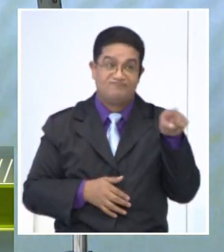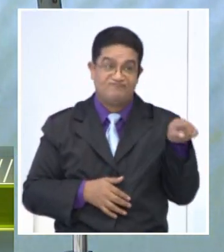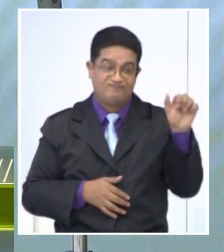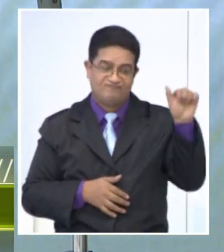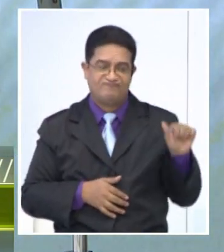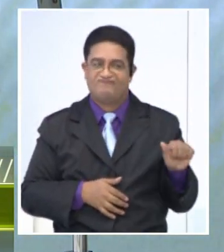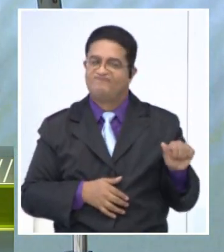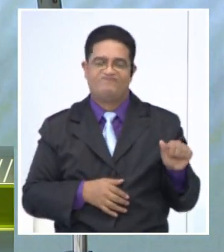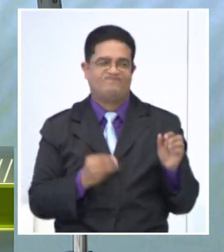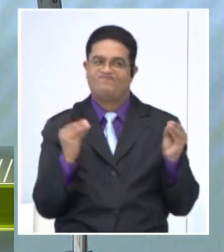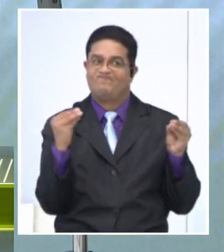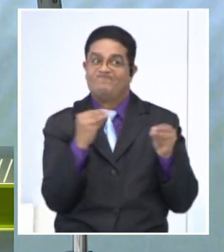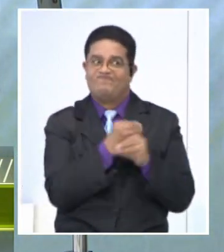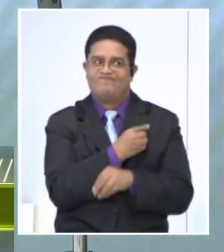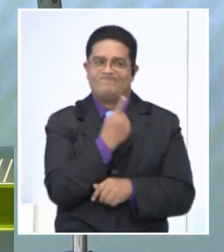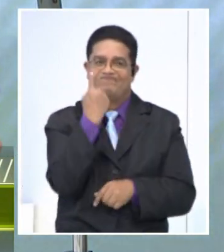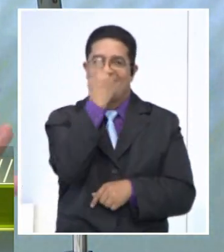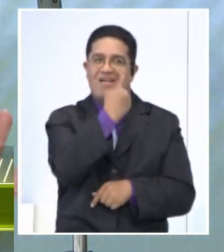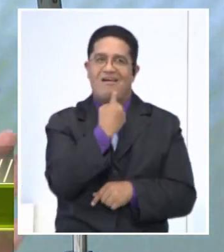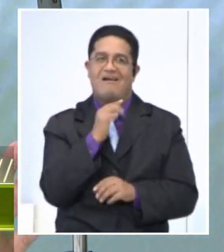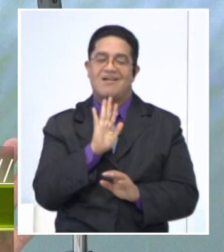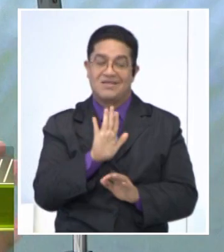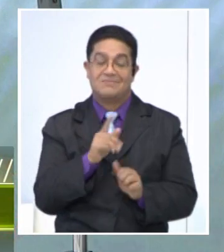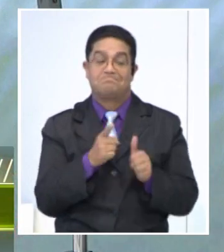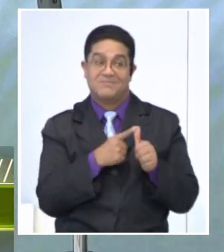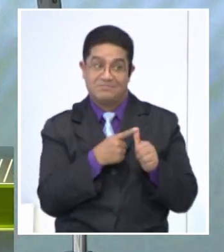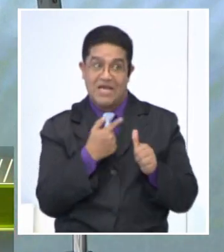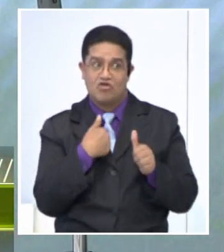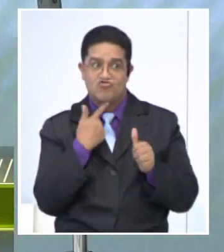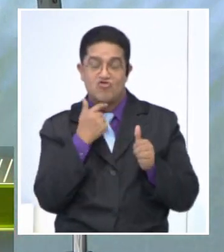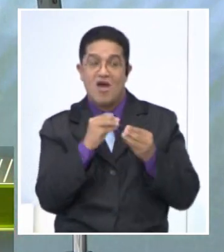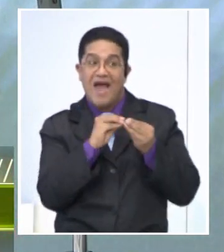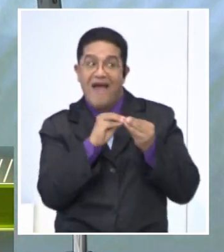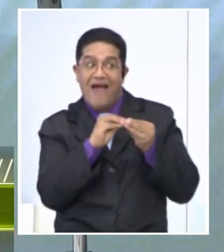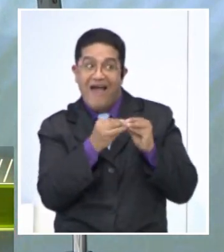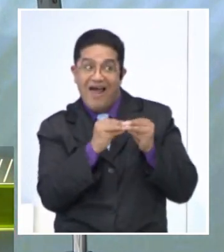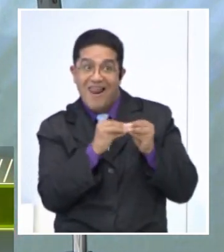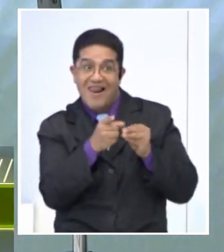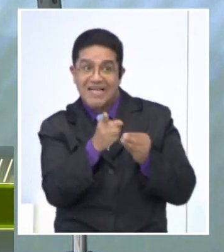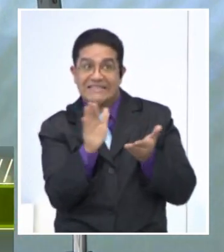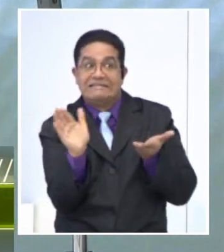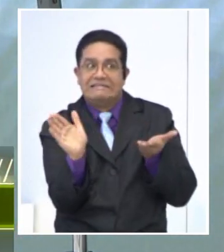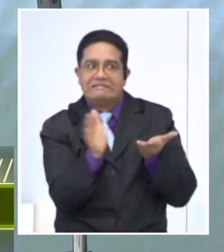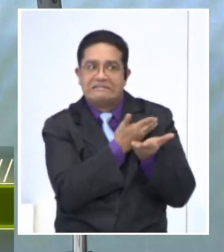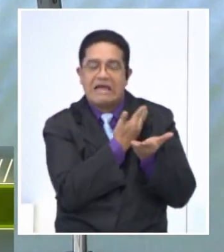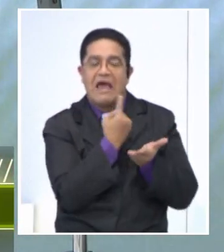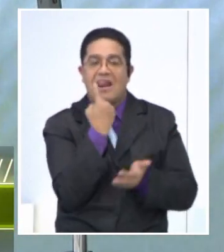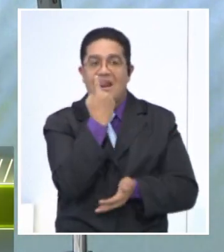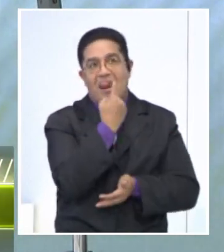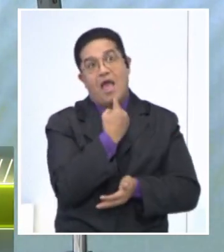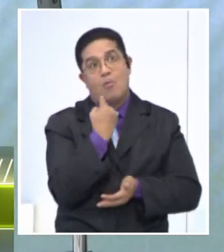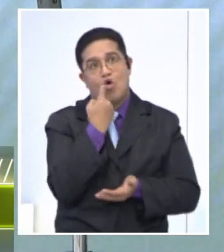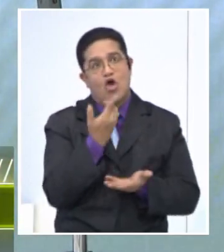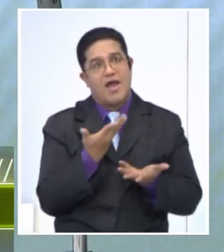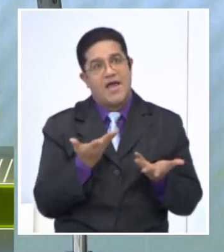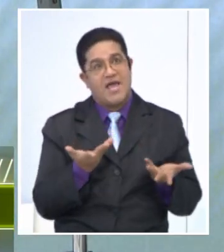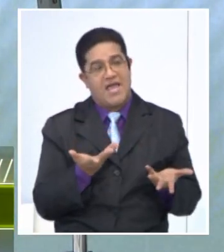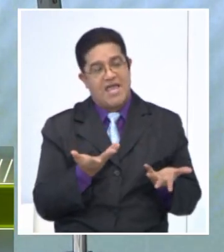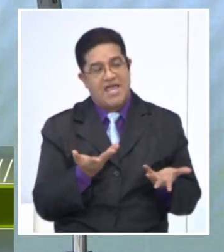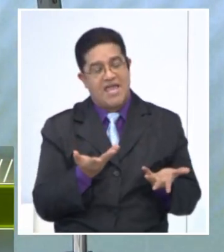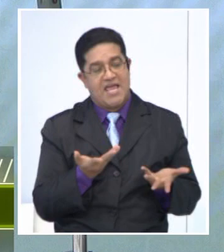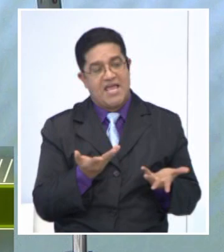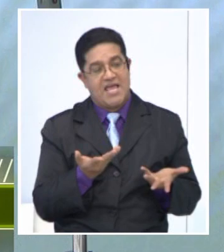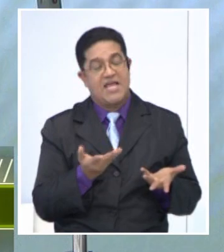están acorde a tu cara. Lo primero que tenemos que hacer es disolver eso, quitar eso, que no es la idea, obviamente, hacer las cosas para